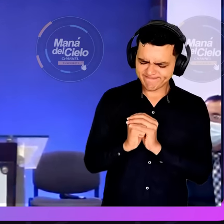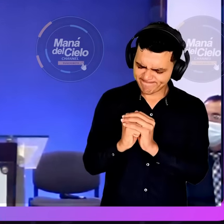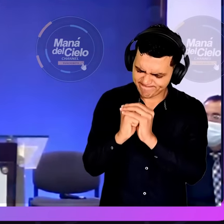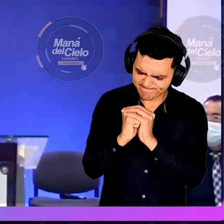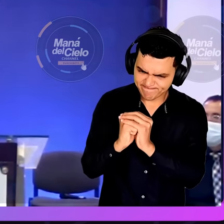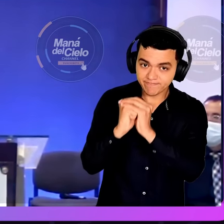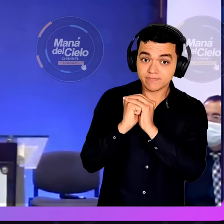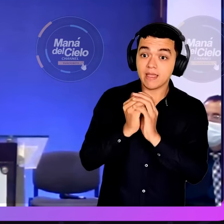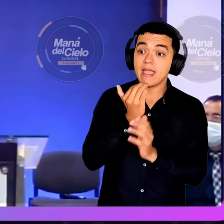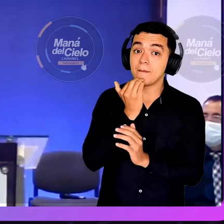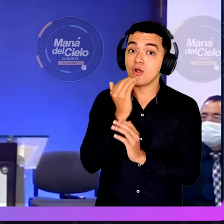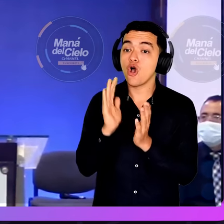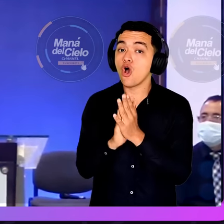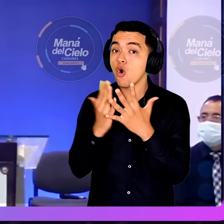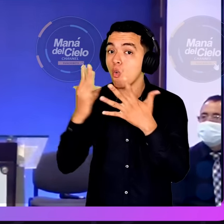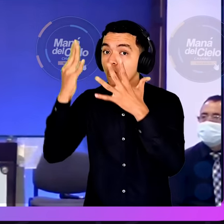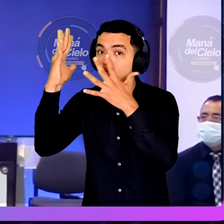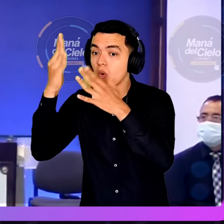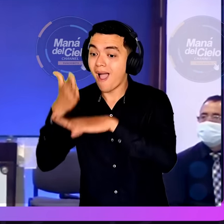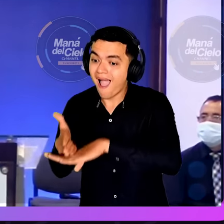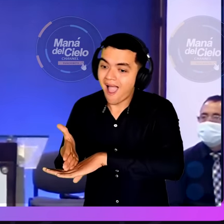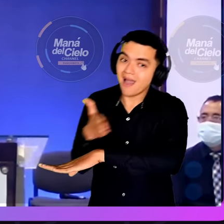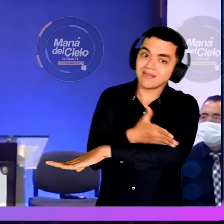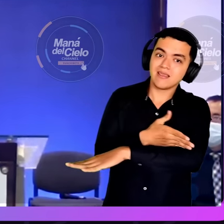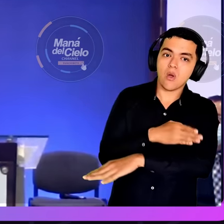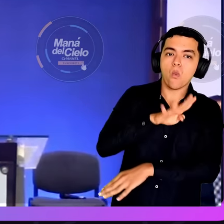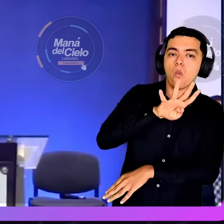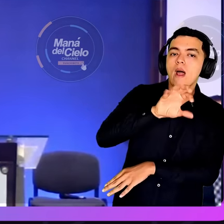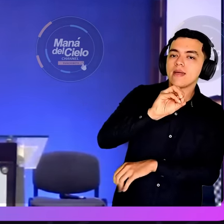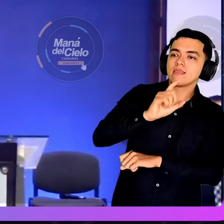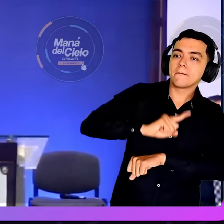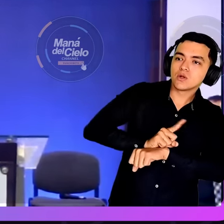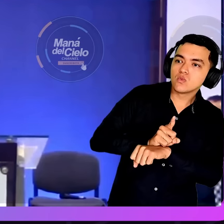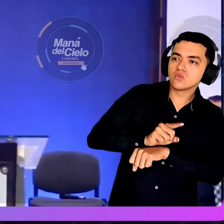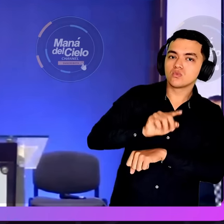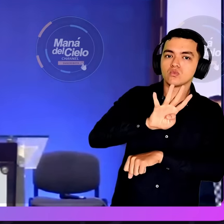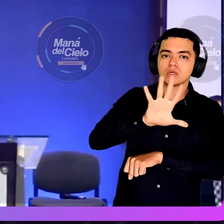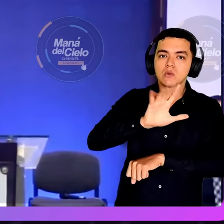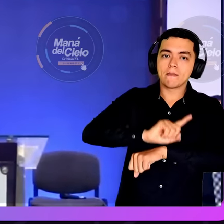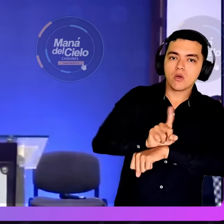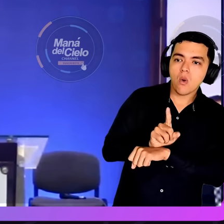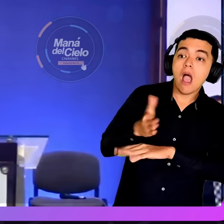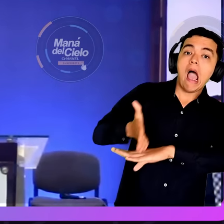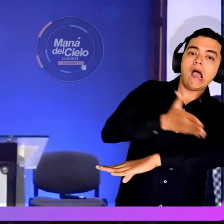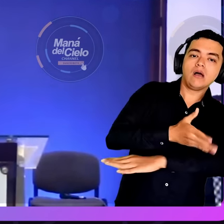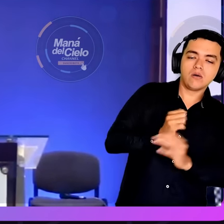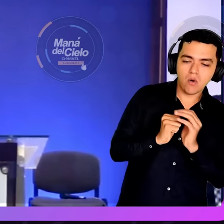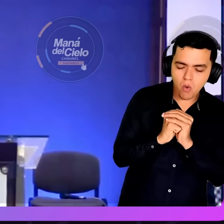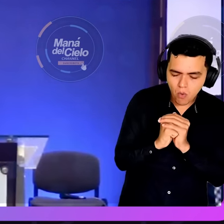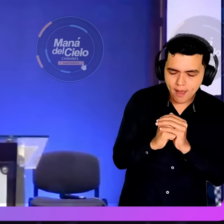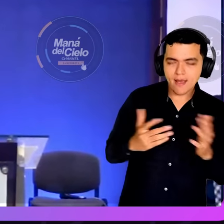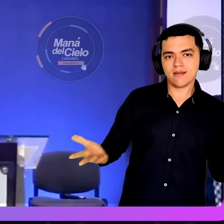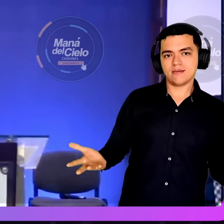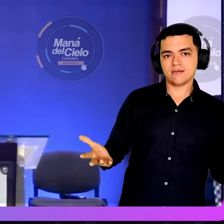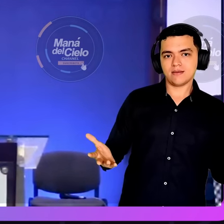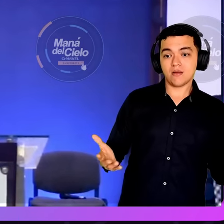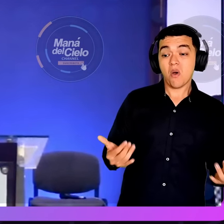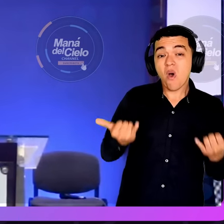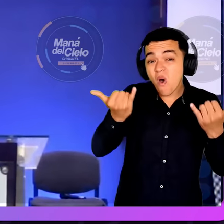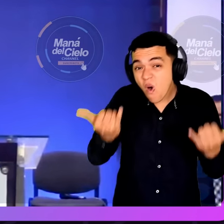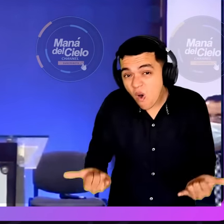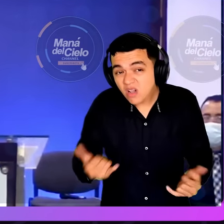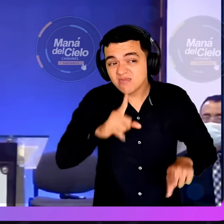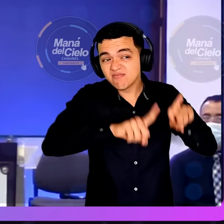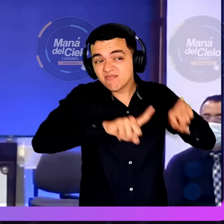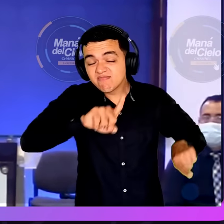y salir a evangelizar con los clarines del rey. Eso sí, cuando había evangelismo, eso era todo lo que yo hacía en la iglesia, y ayudar en la casa pastoral.